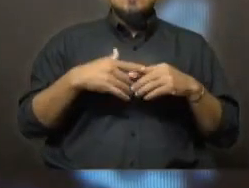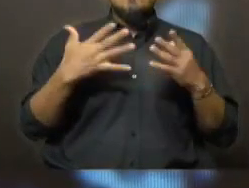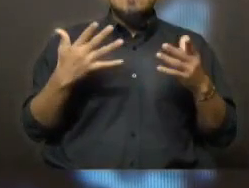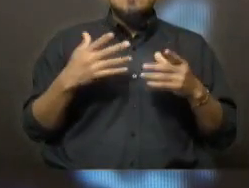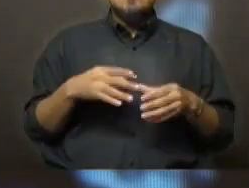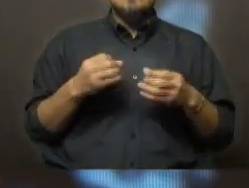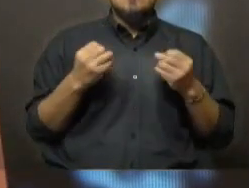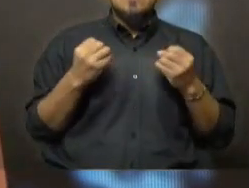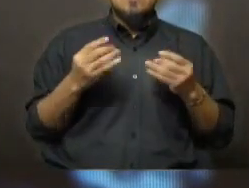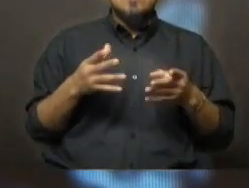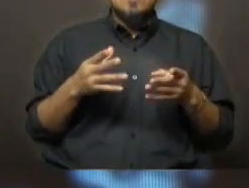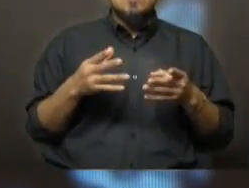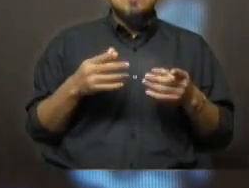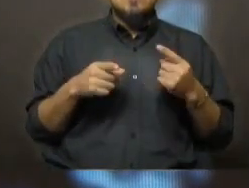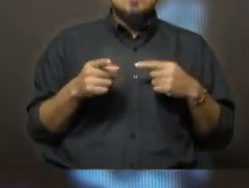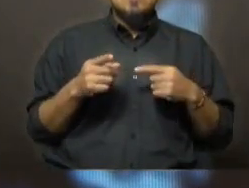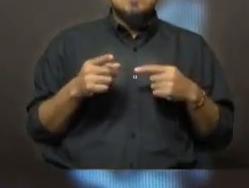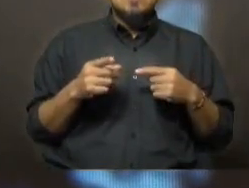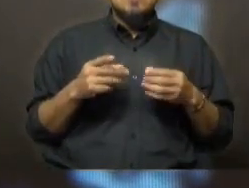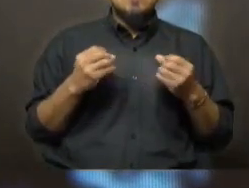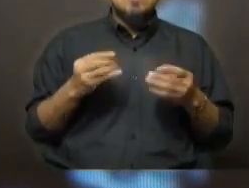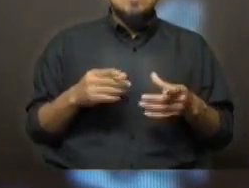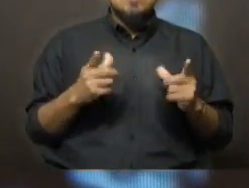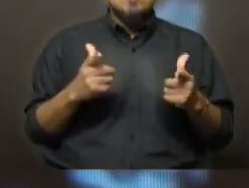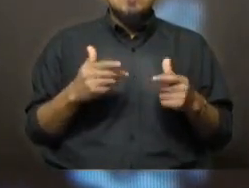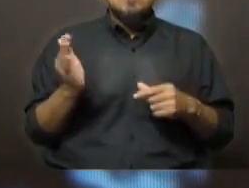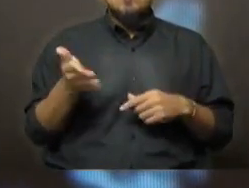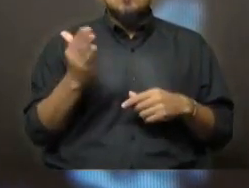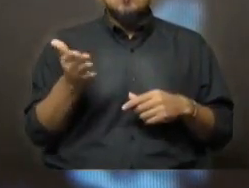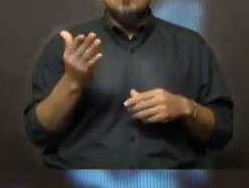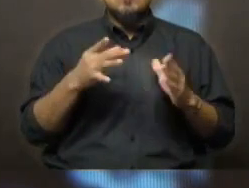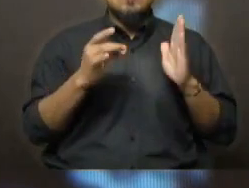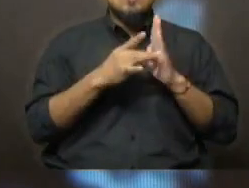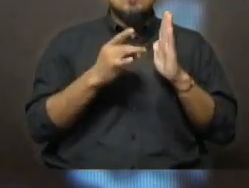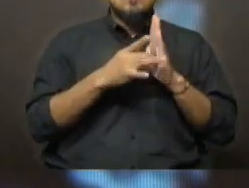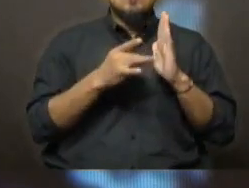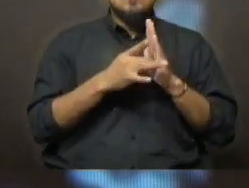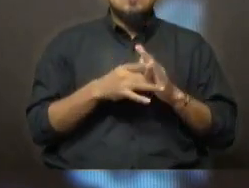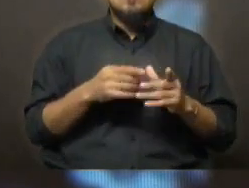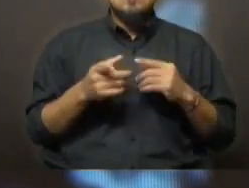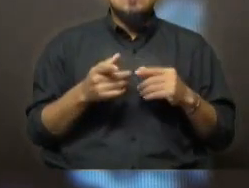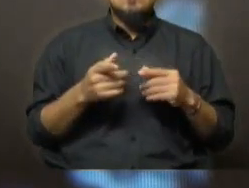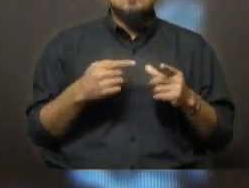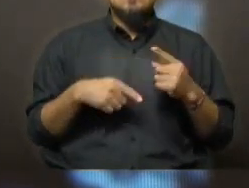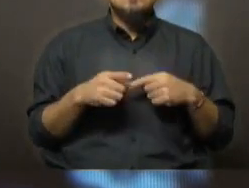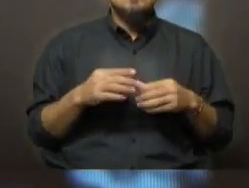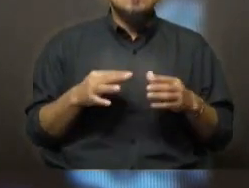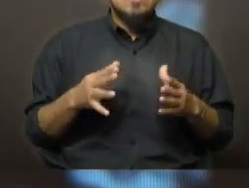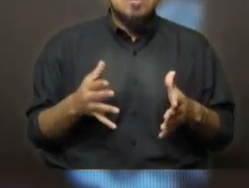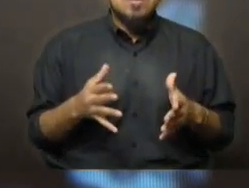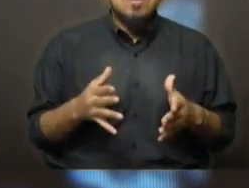qué no hay mujeres. Te dicen, no, porque no tienen productos de tan buena calidad. ¿Con qué criterios medimos eso? ¿Qué es lo